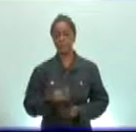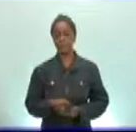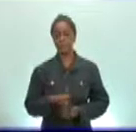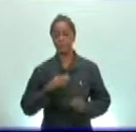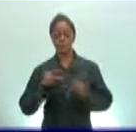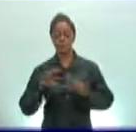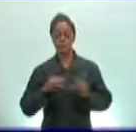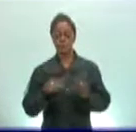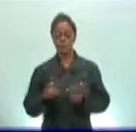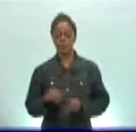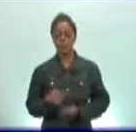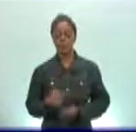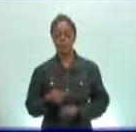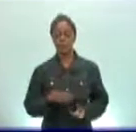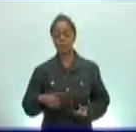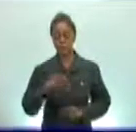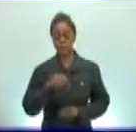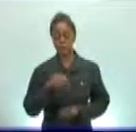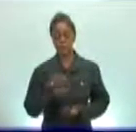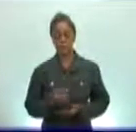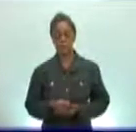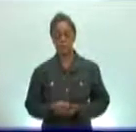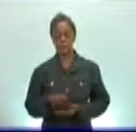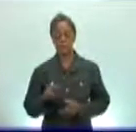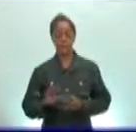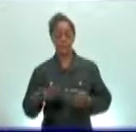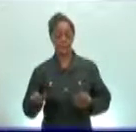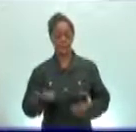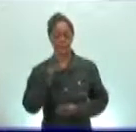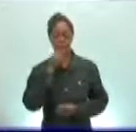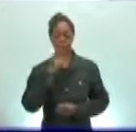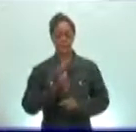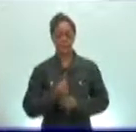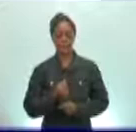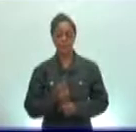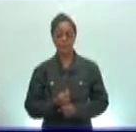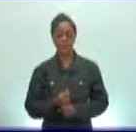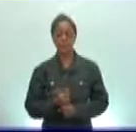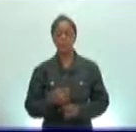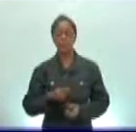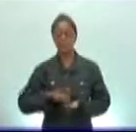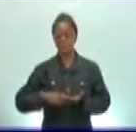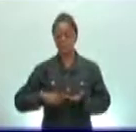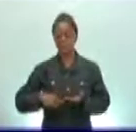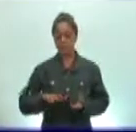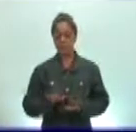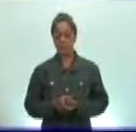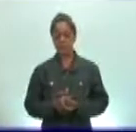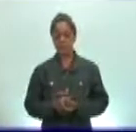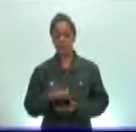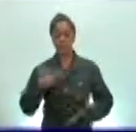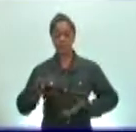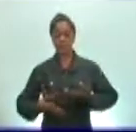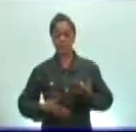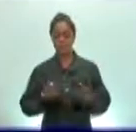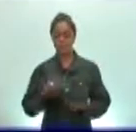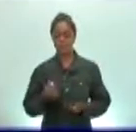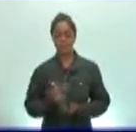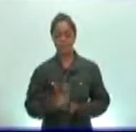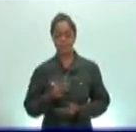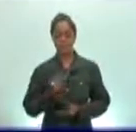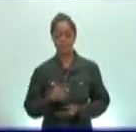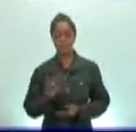comentar y a darle las orientaciones para que puedan trabajar durante la semana las actividades que